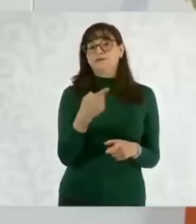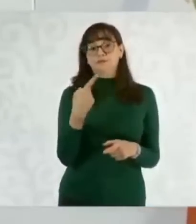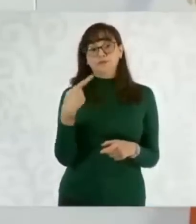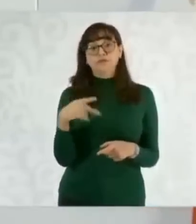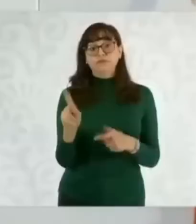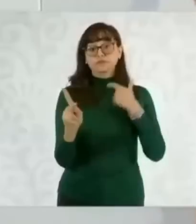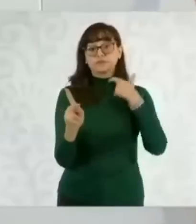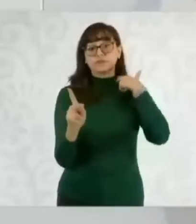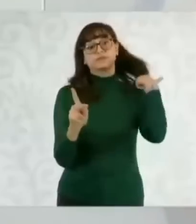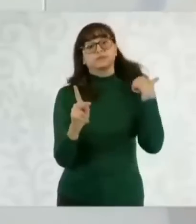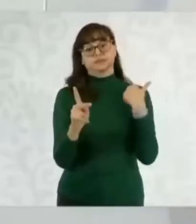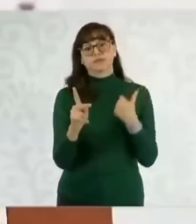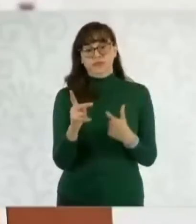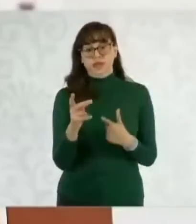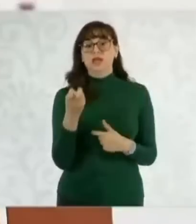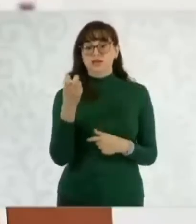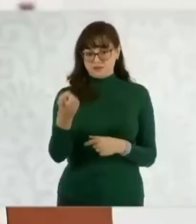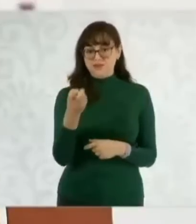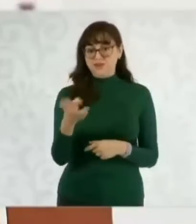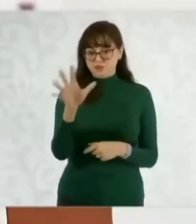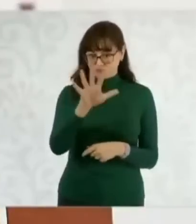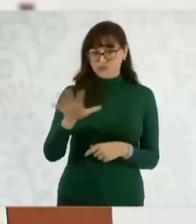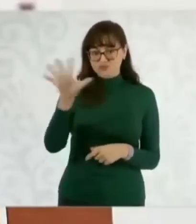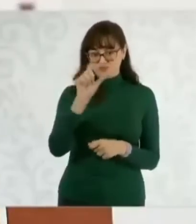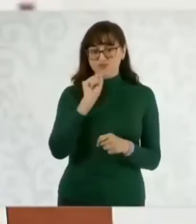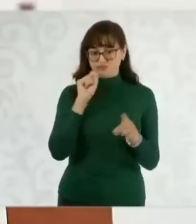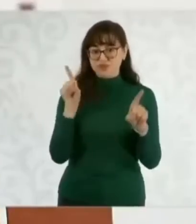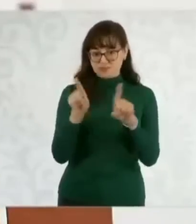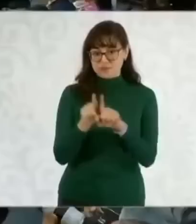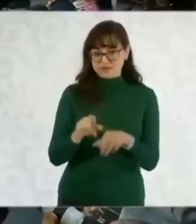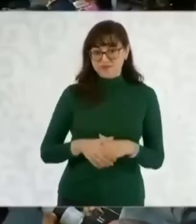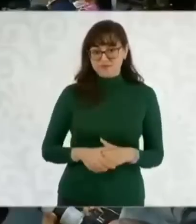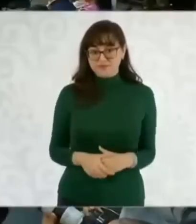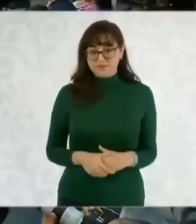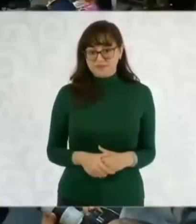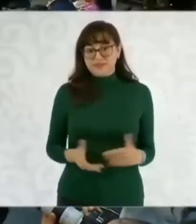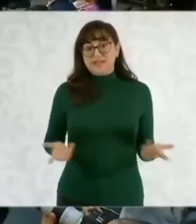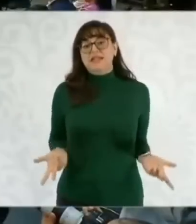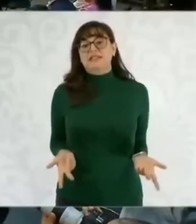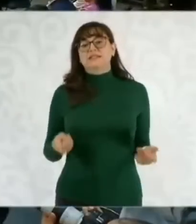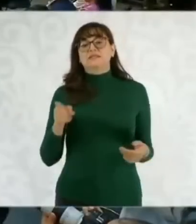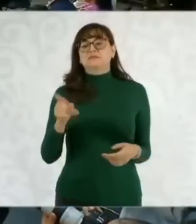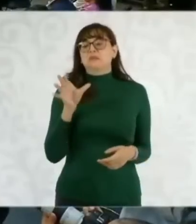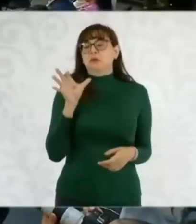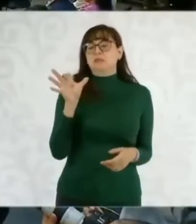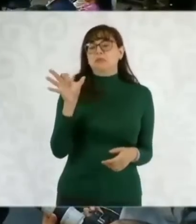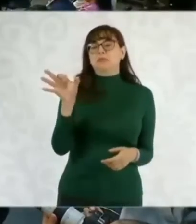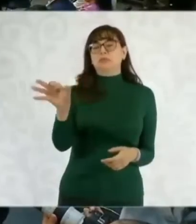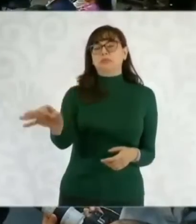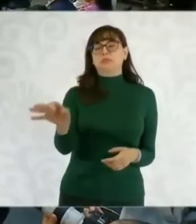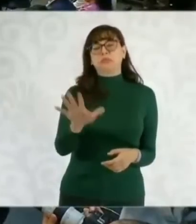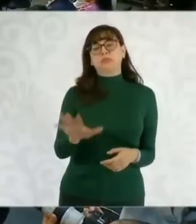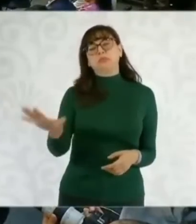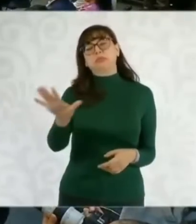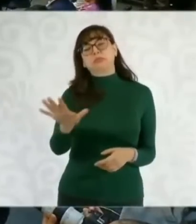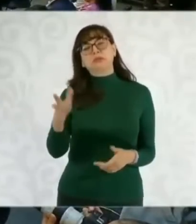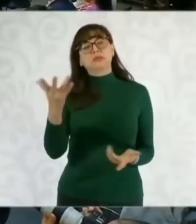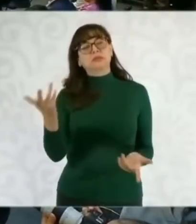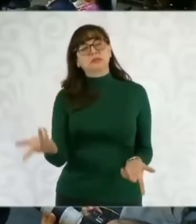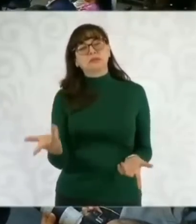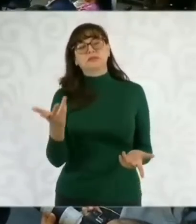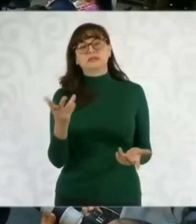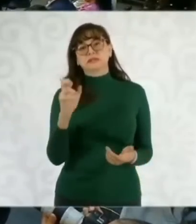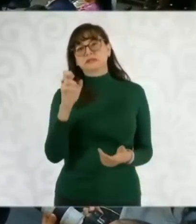pero consideramos esta para los siguientes años. Es el rinconcito muchas veces olvidado del sur, sí, de Sonora, ahí